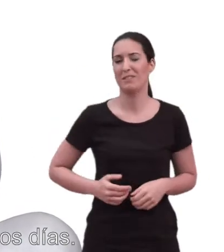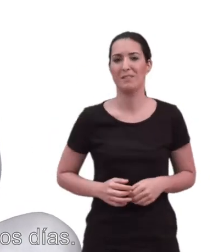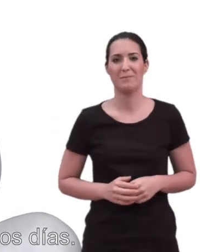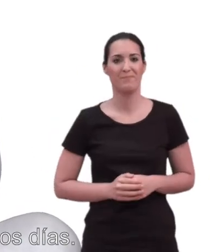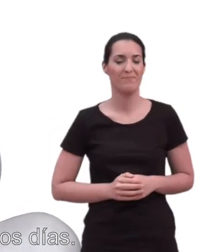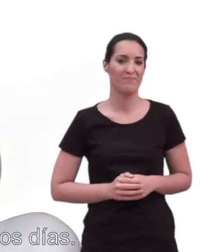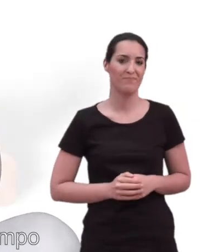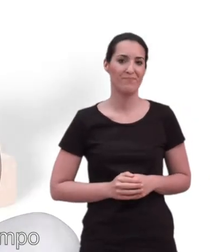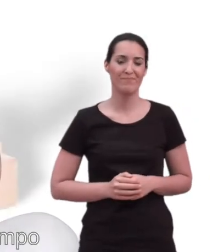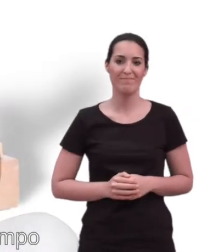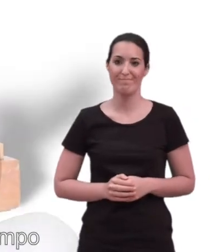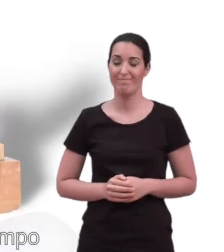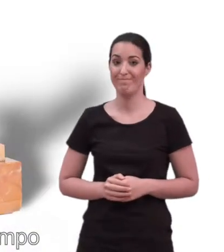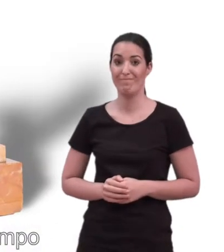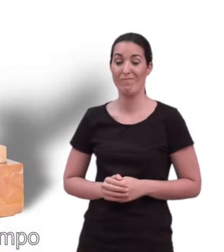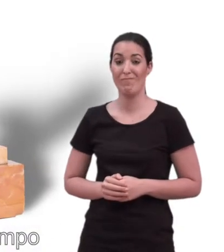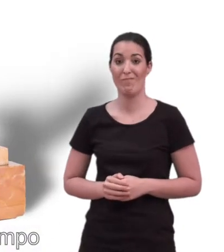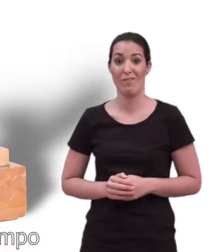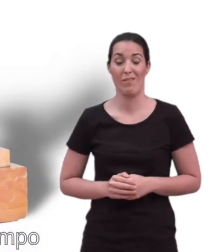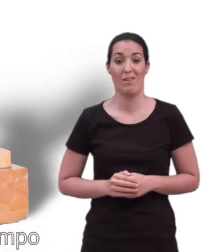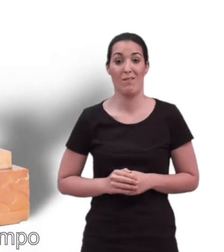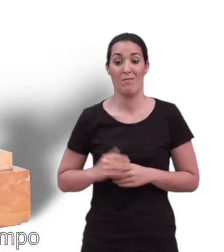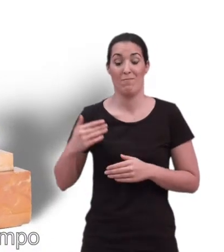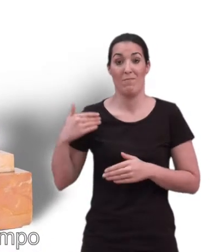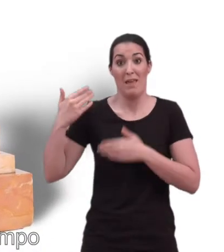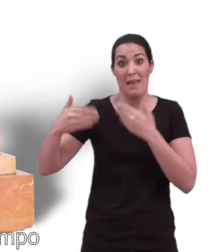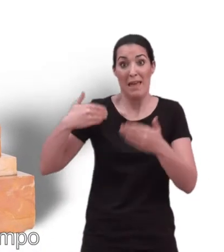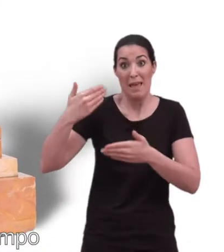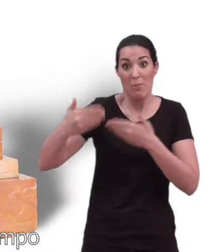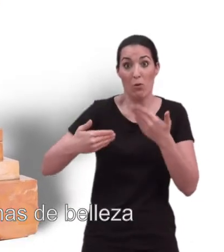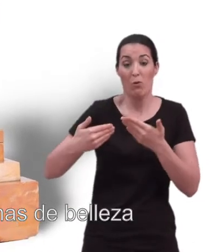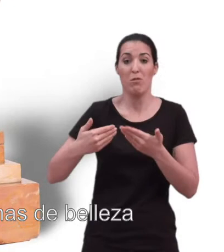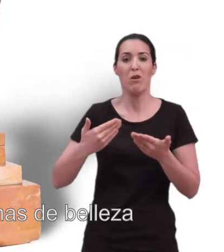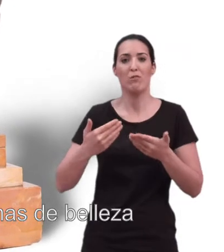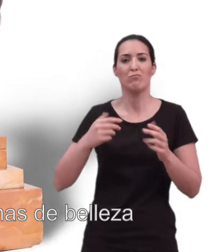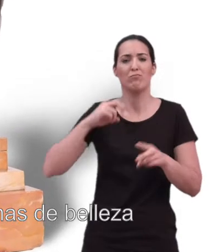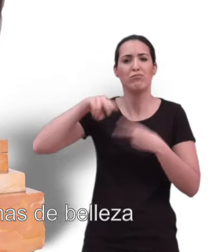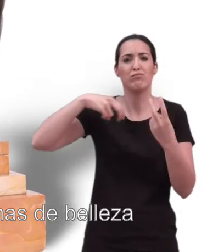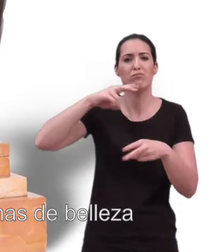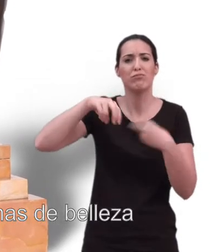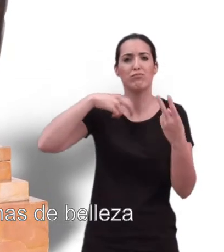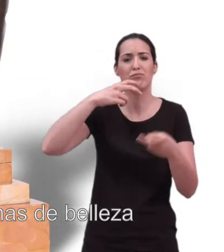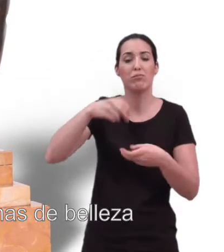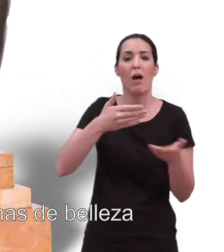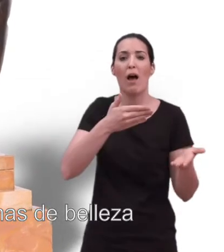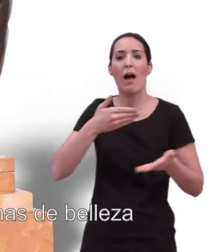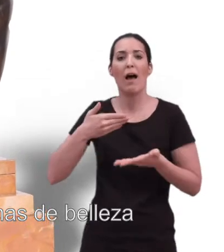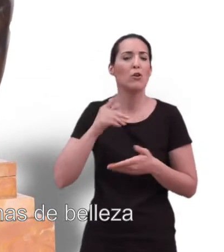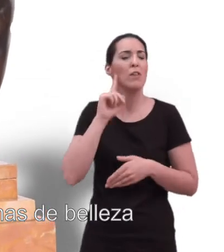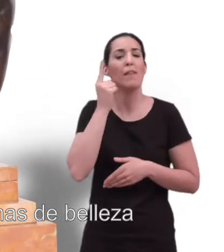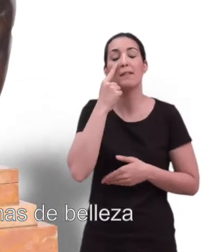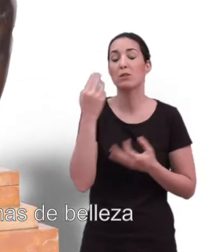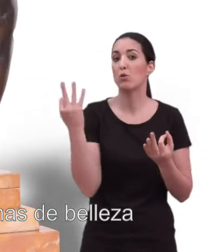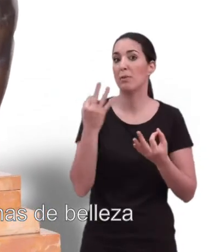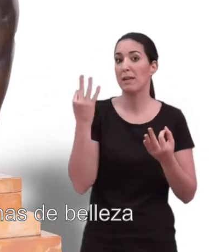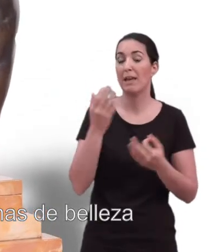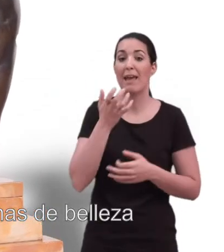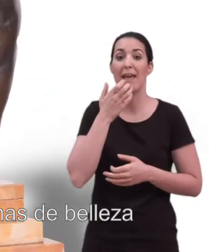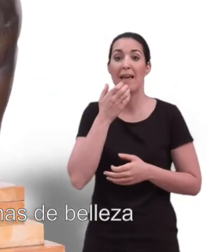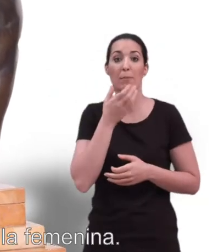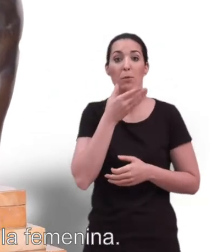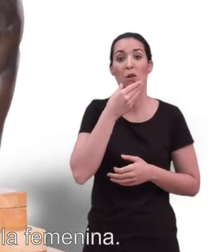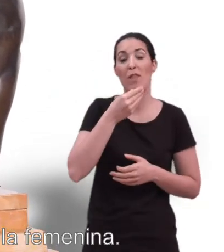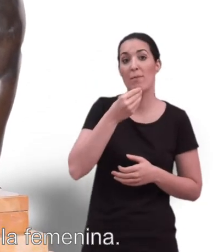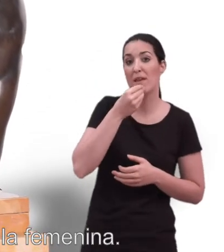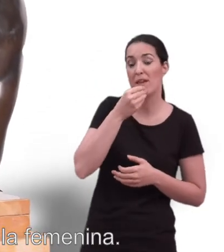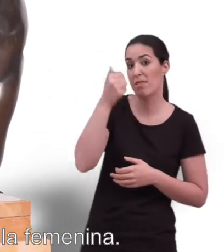días. Su evolución a lo largo del tiempo permite descubrir los distintos paradigmas de belleza que han existido,